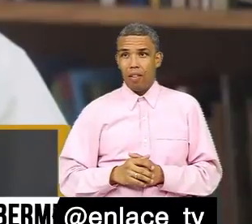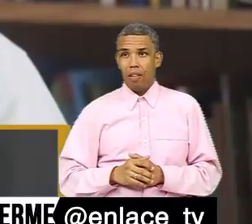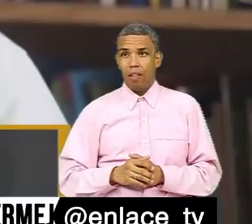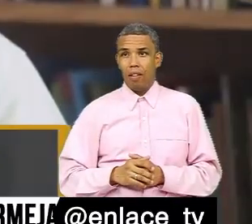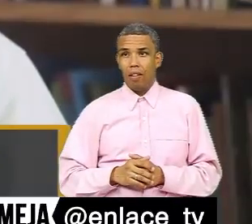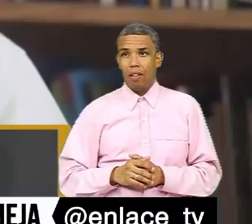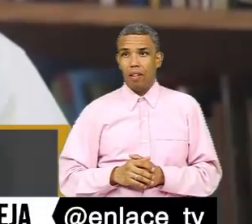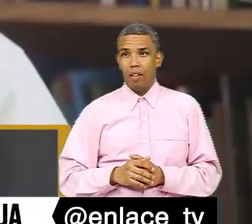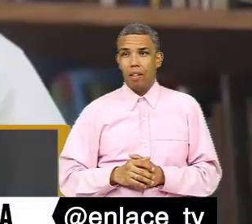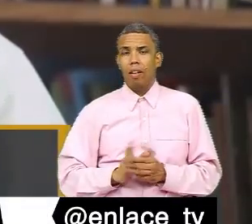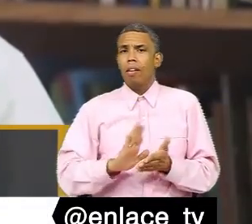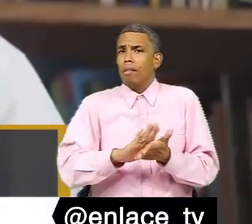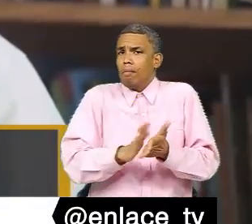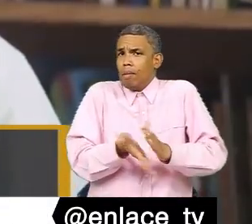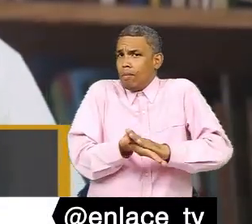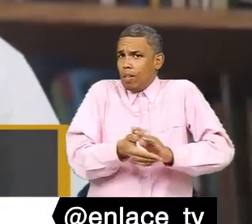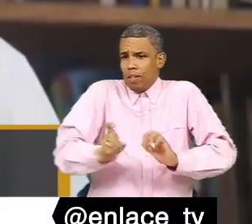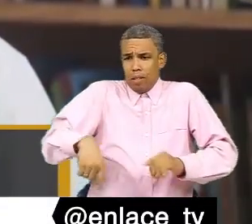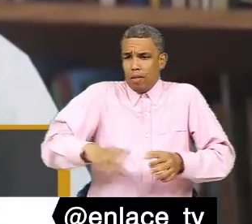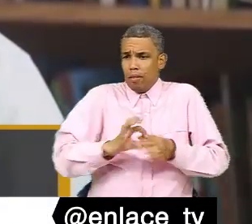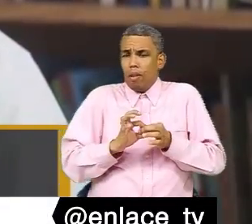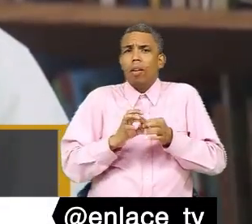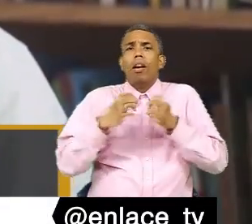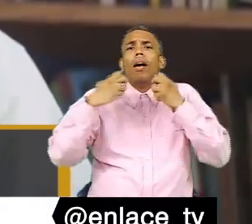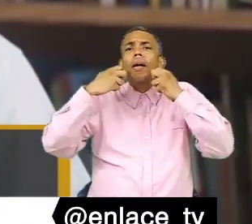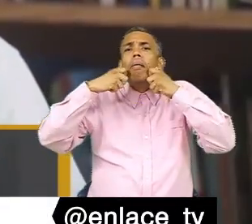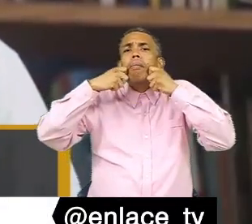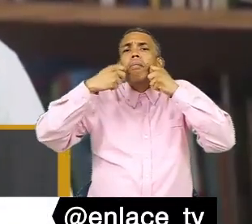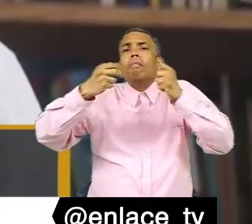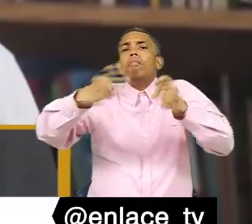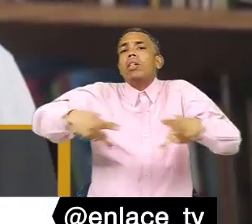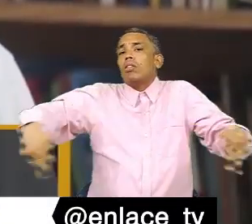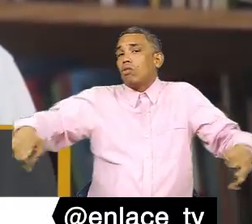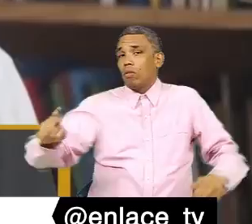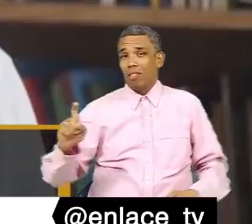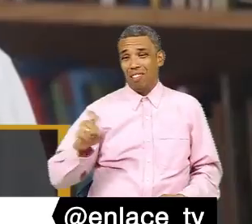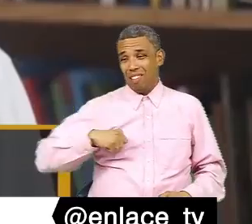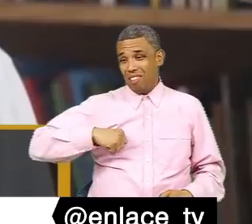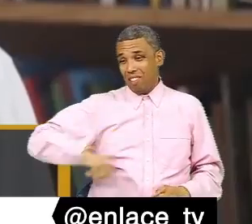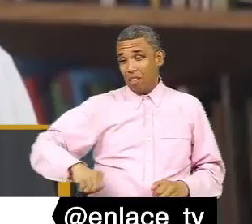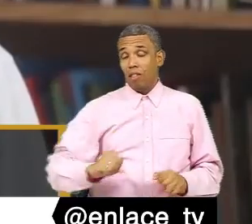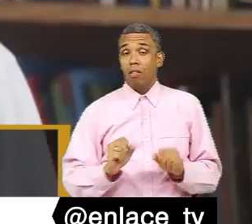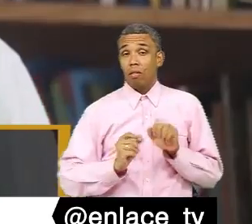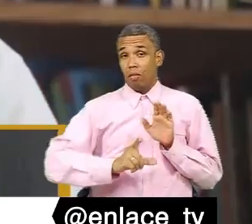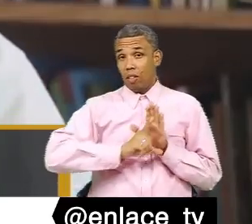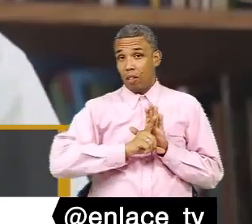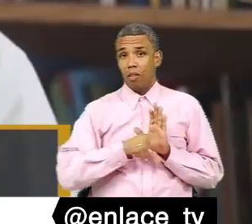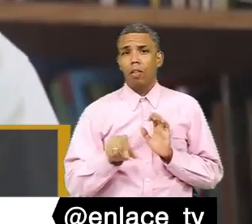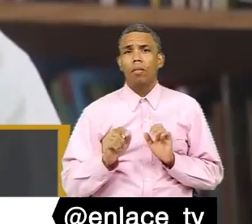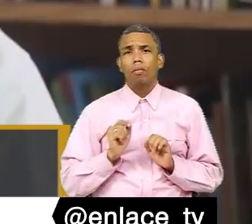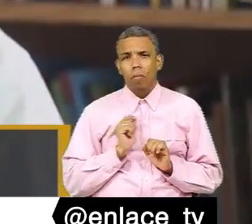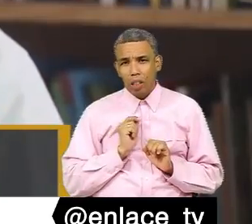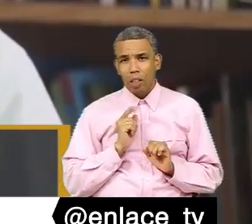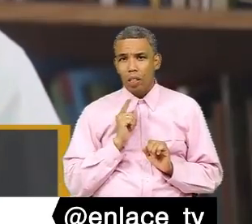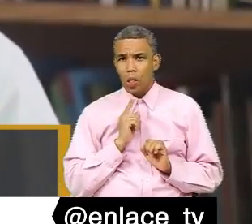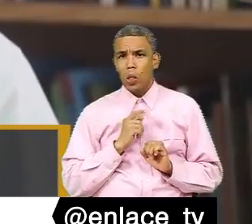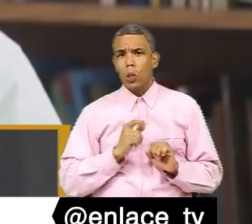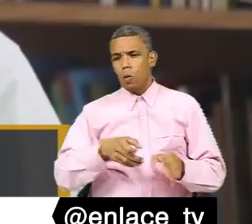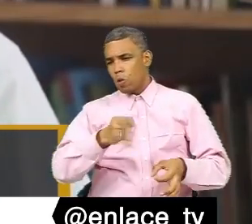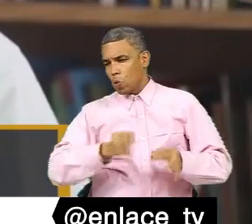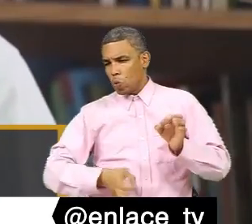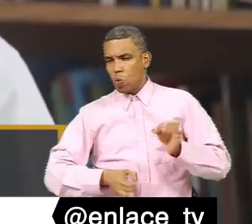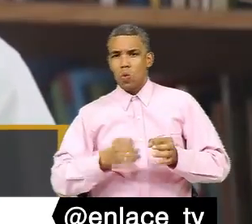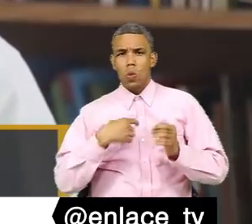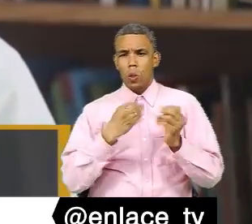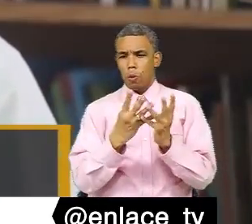configurador y esencial de la dignidad humana. Así lo admite la Corte Constitucional,